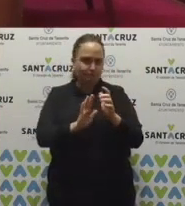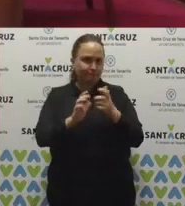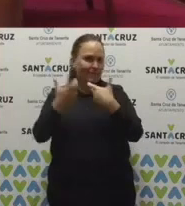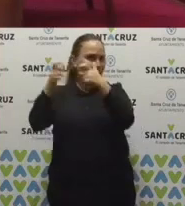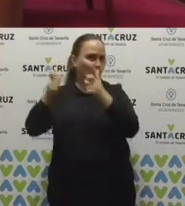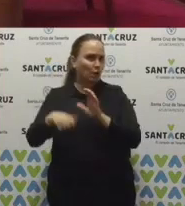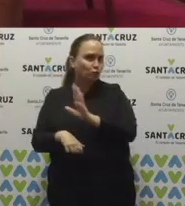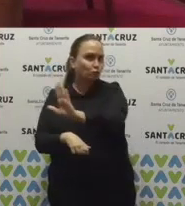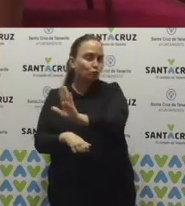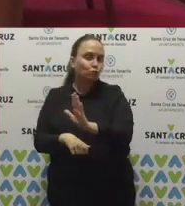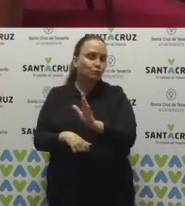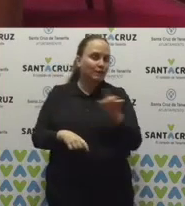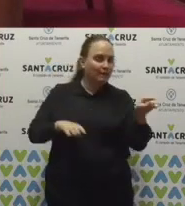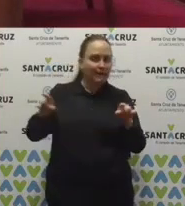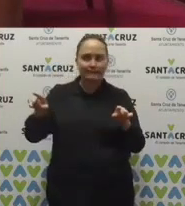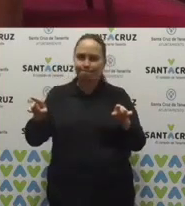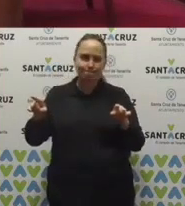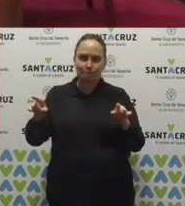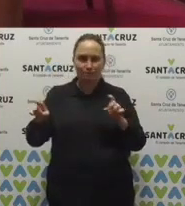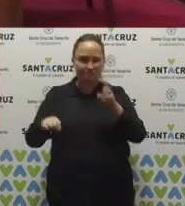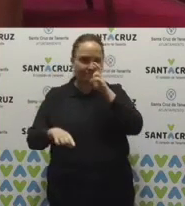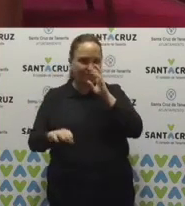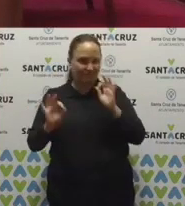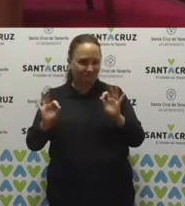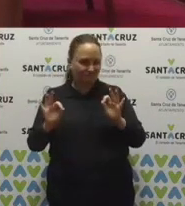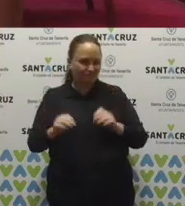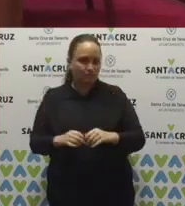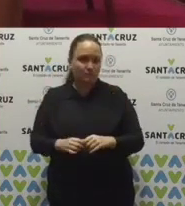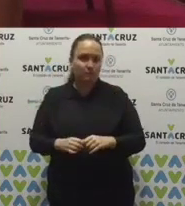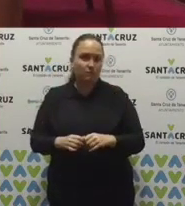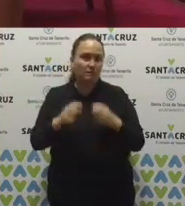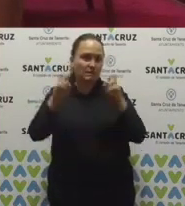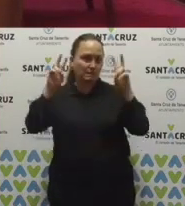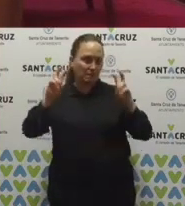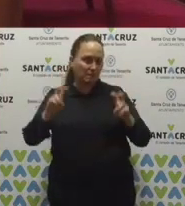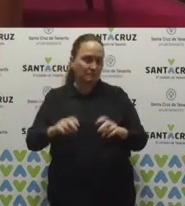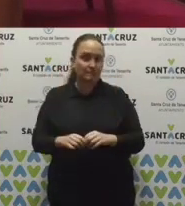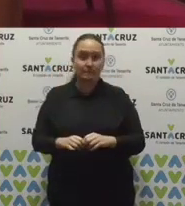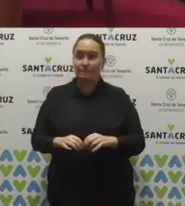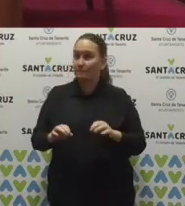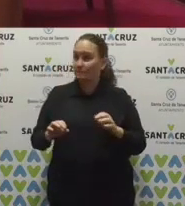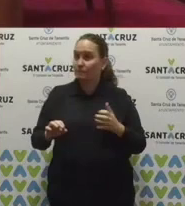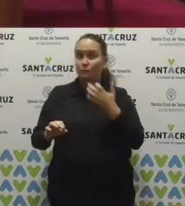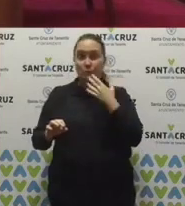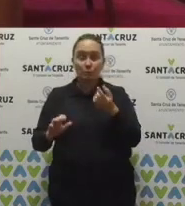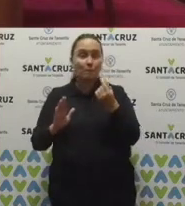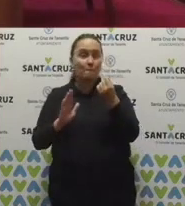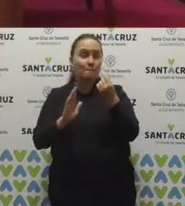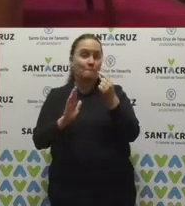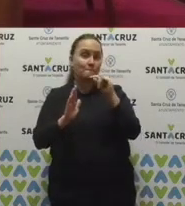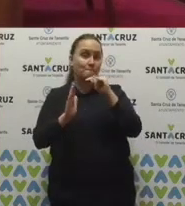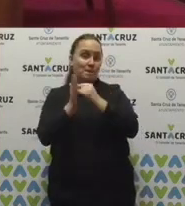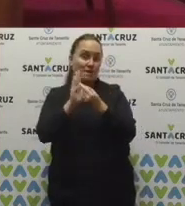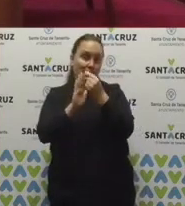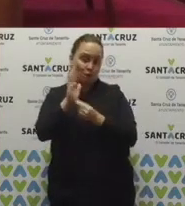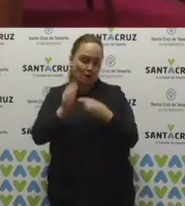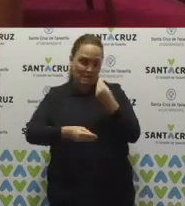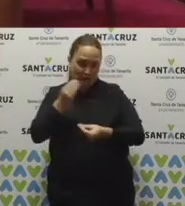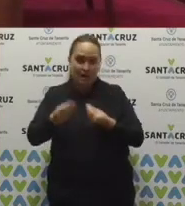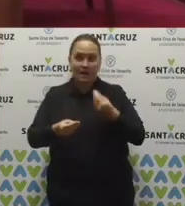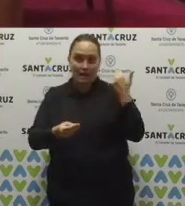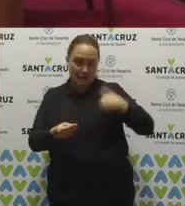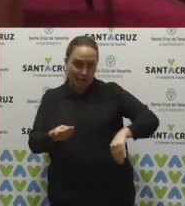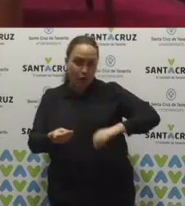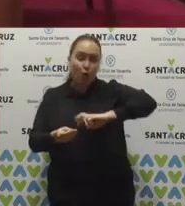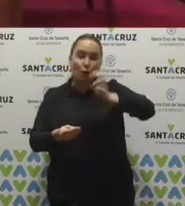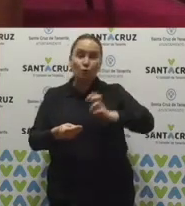este punto en concreto pues bueno hay muchísimas cuestiones primero en las que ya se están trabajando y segundo pues que ya lo que es la redacción